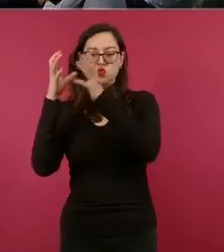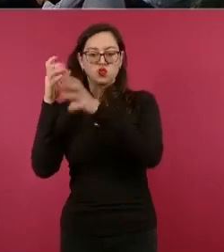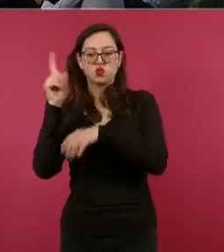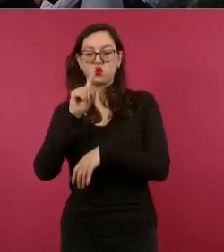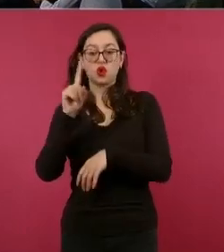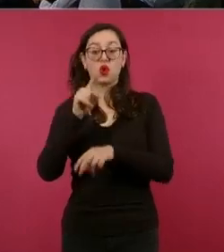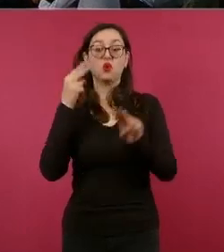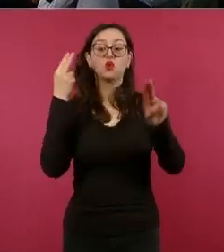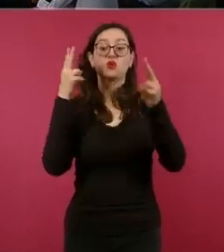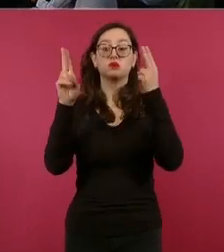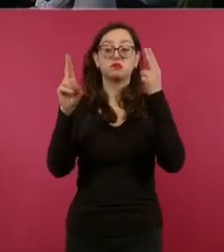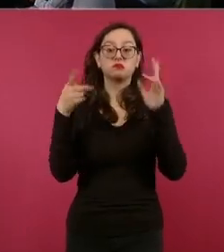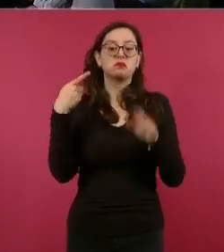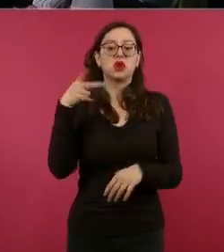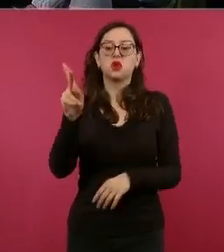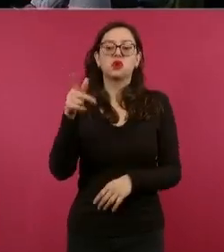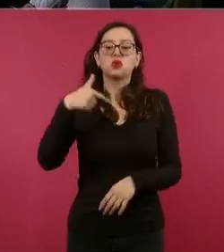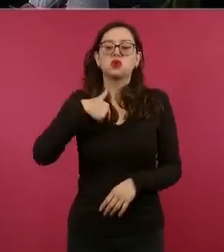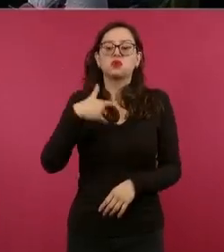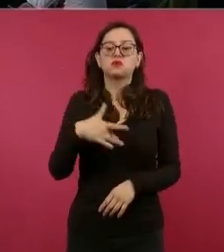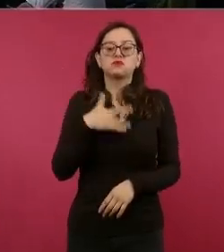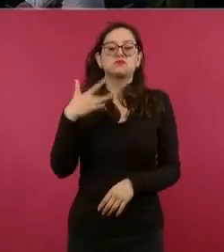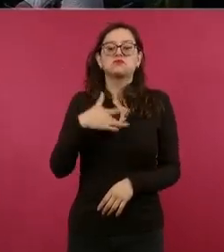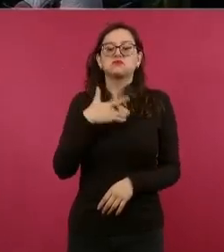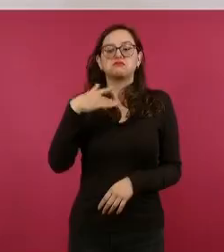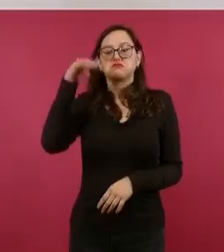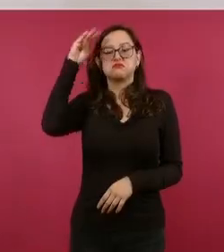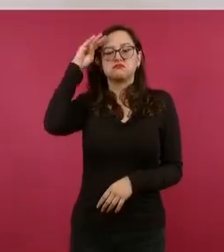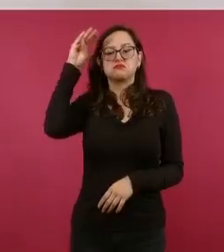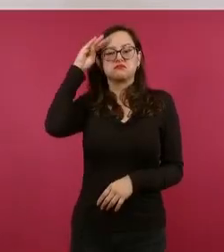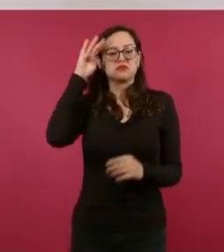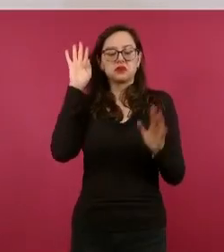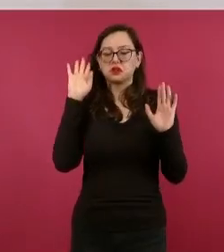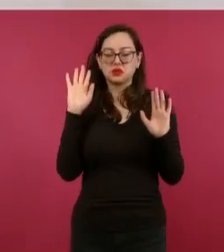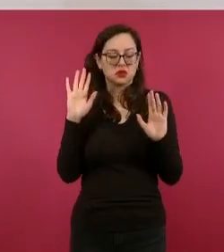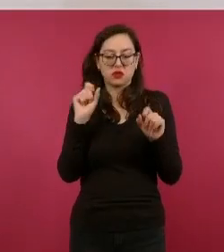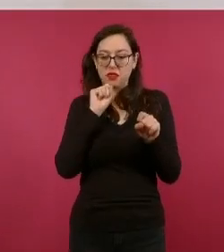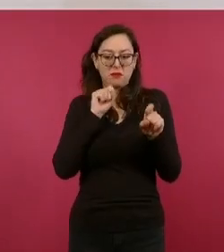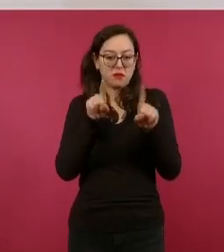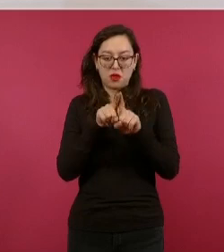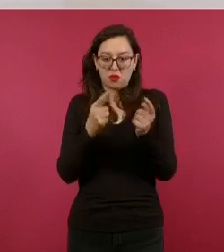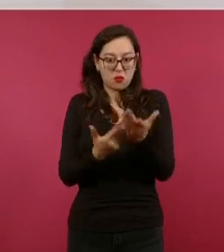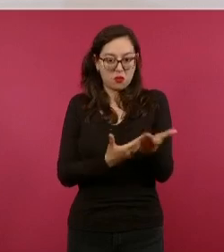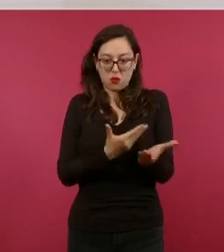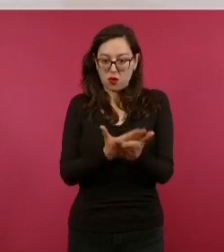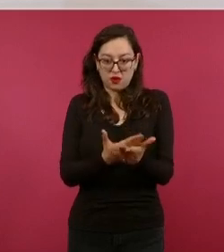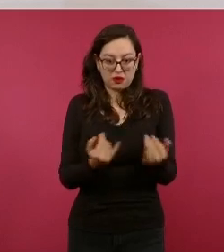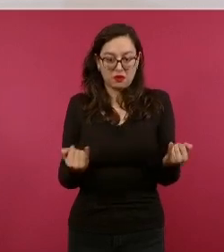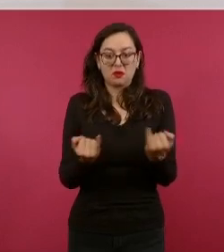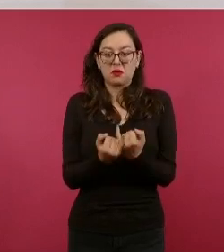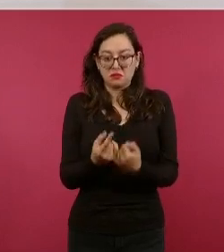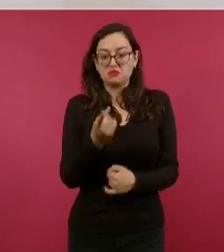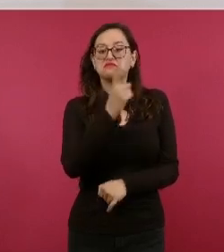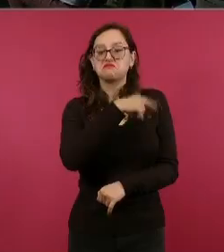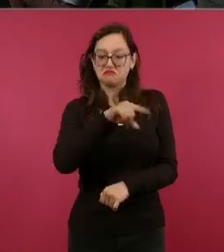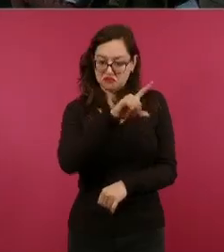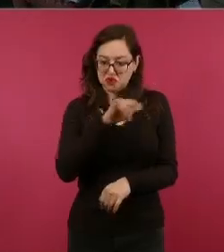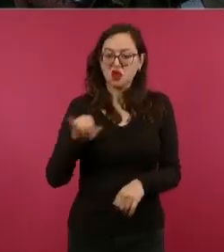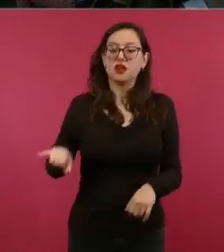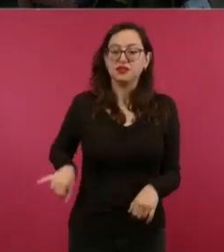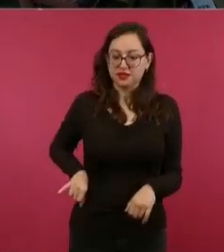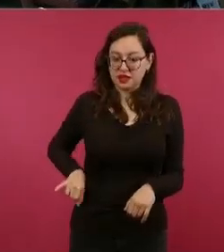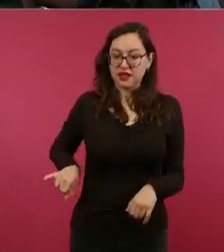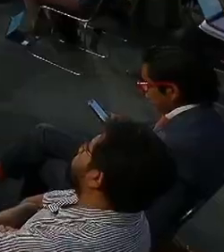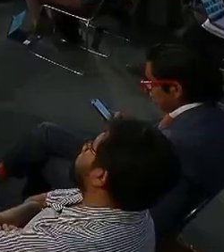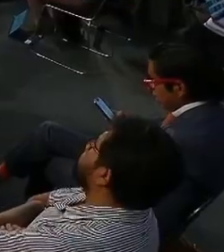eso, pero no descarto lo otro tampoco. Ellos están mucho, muy interesados en